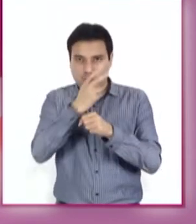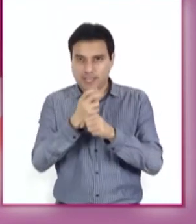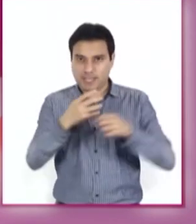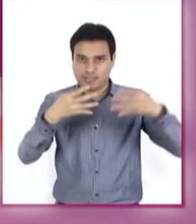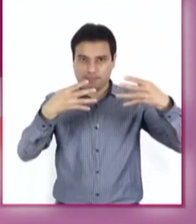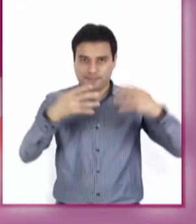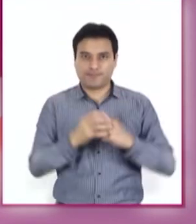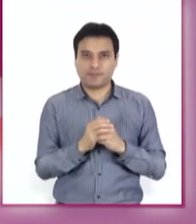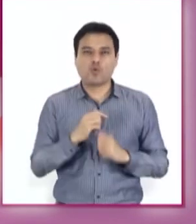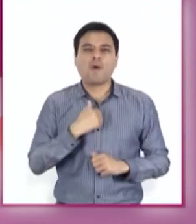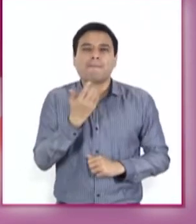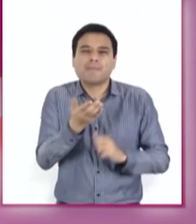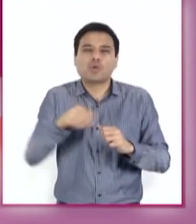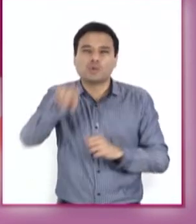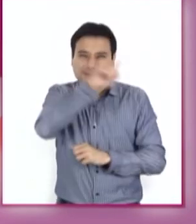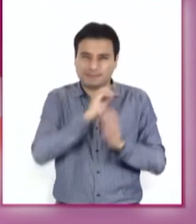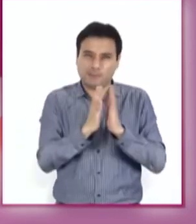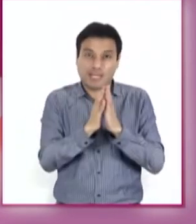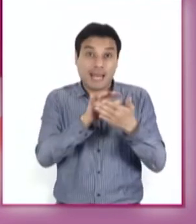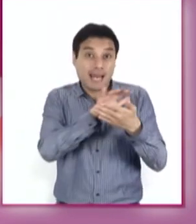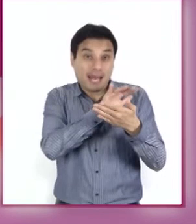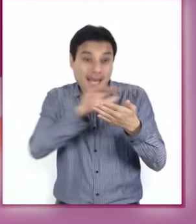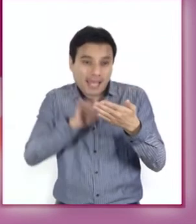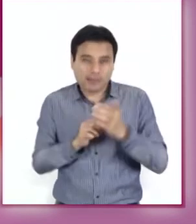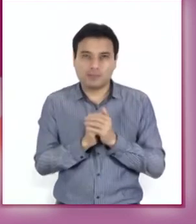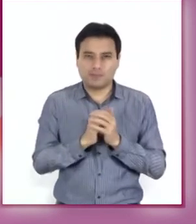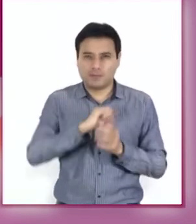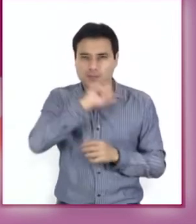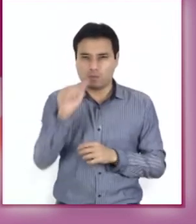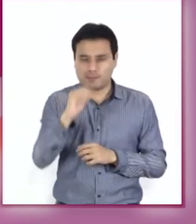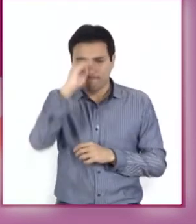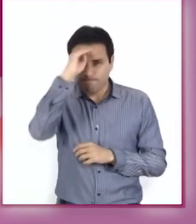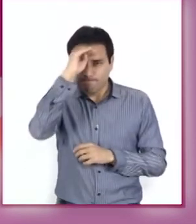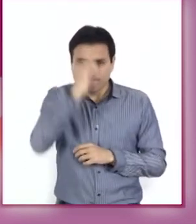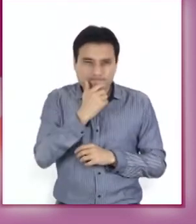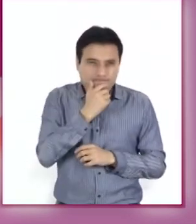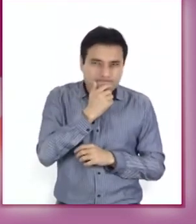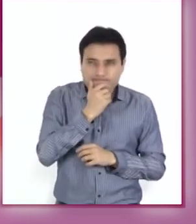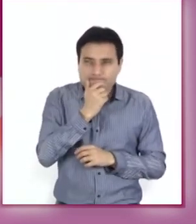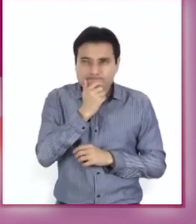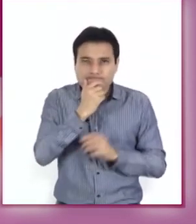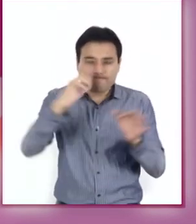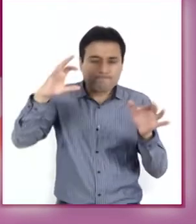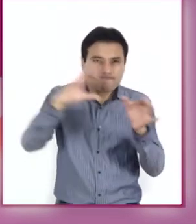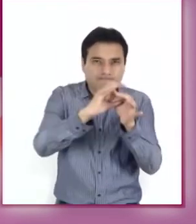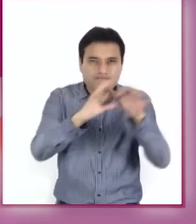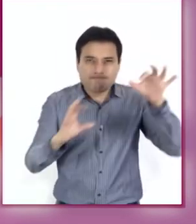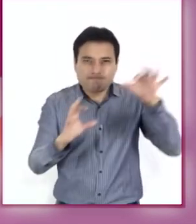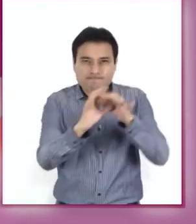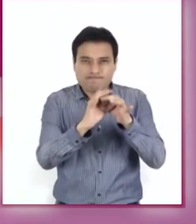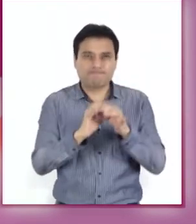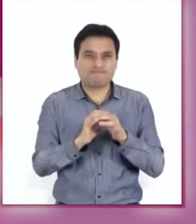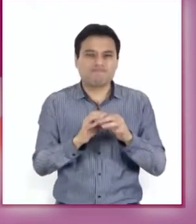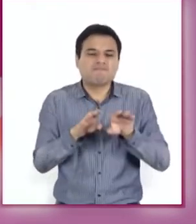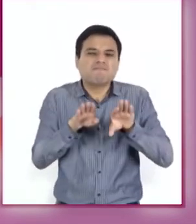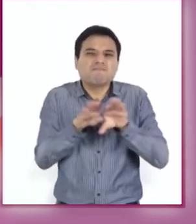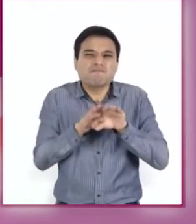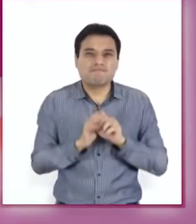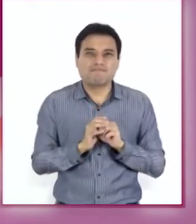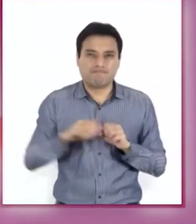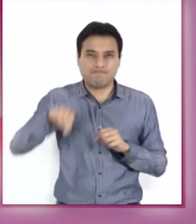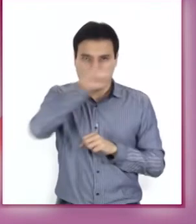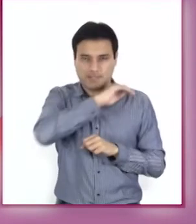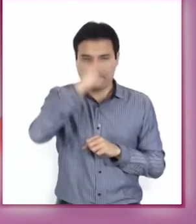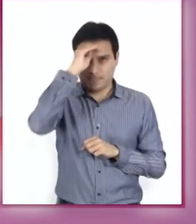Les pido que las lean conmigo y así logren identificar y relacionar cada una de ellas. Las ideas primarias